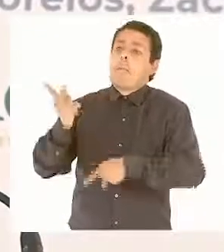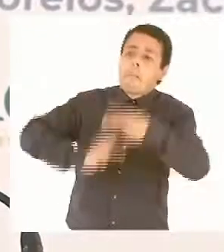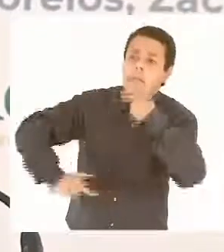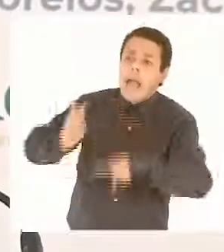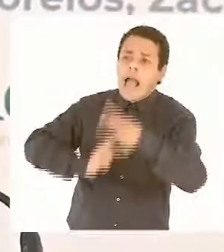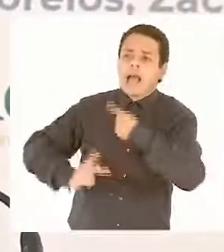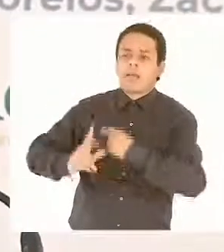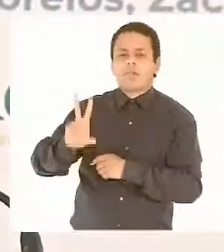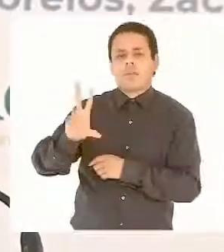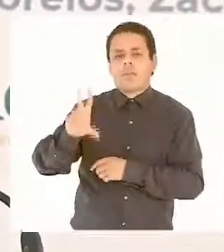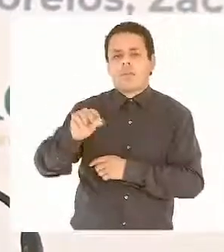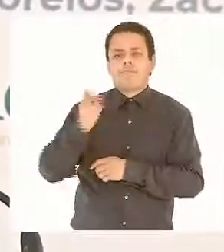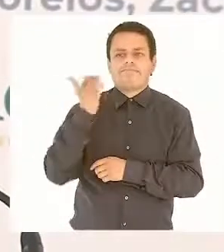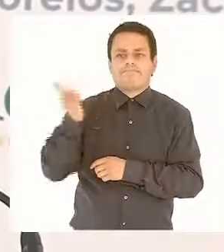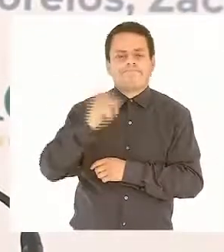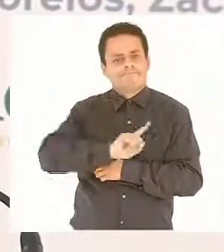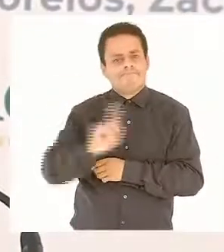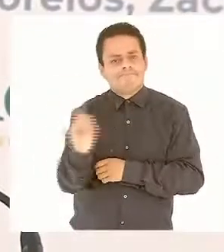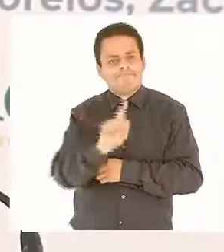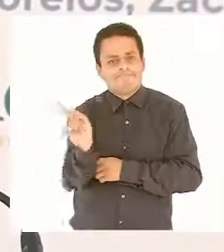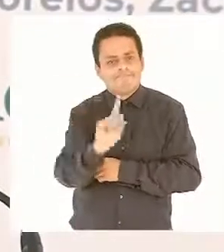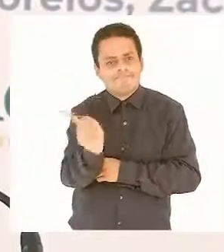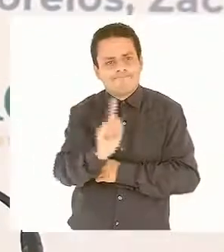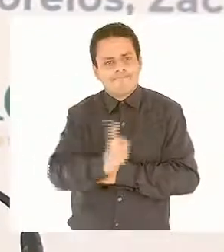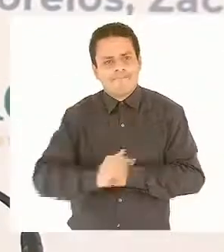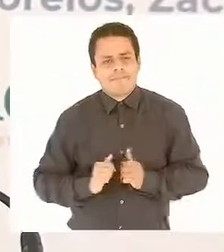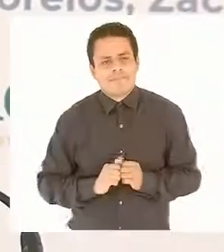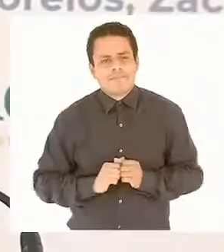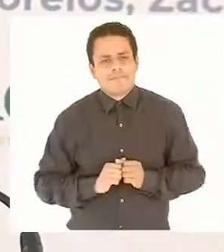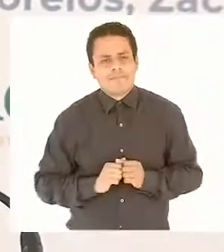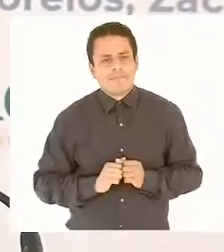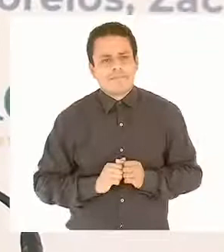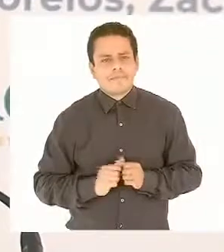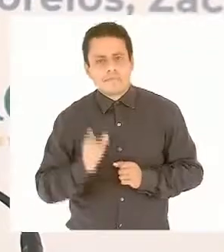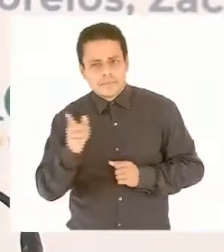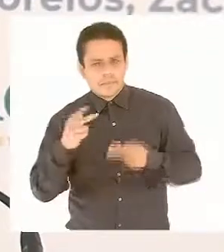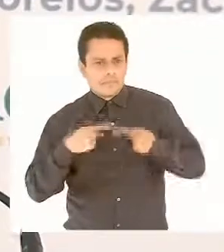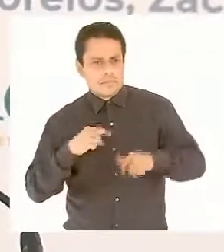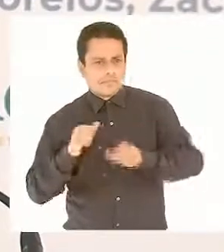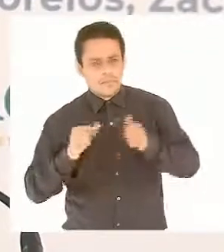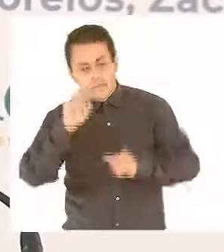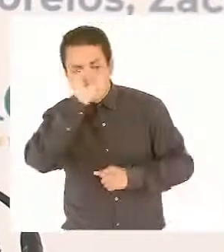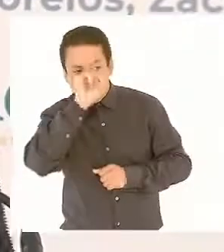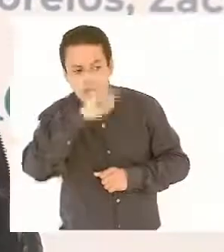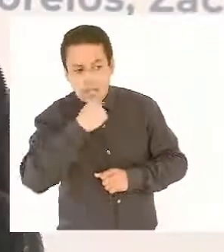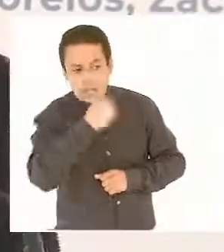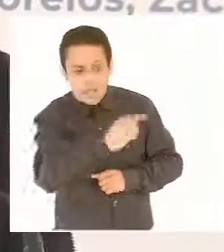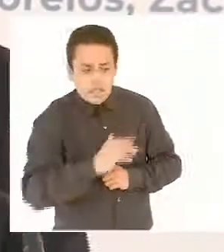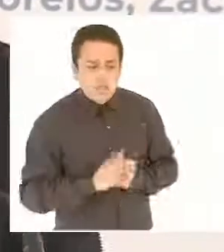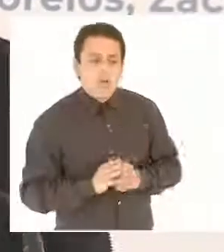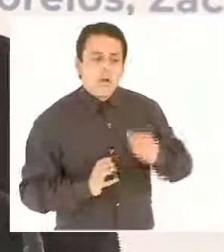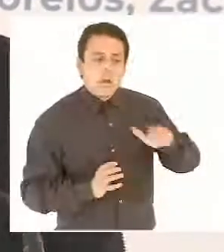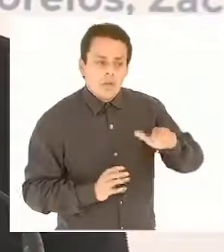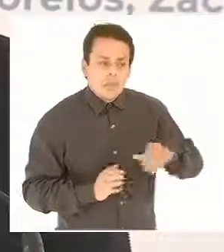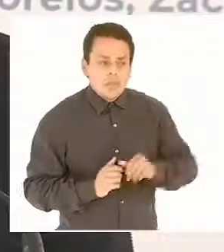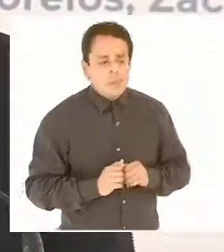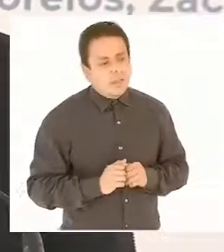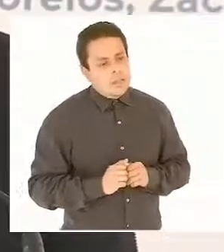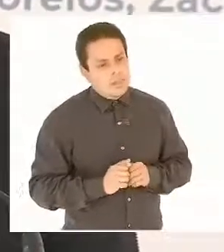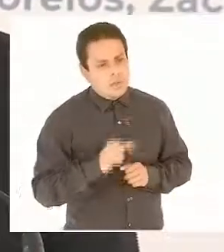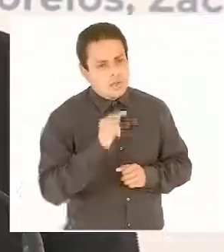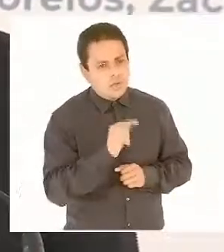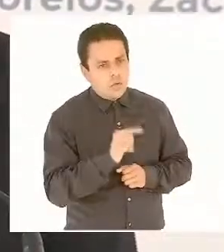solicitamos créditos. Nos recomendaban de que